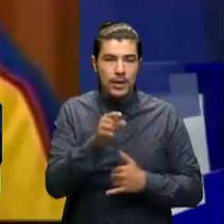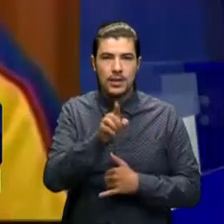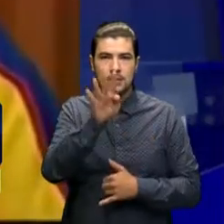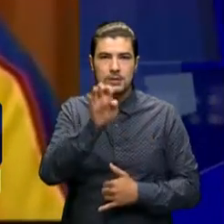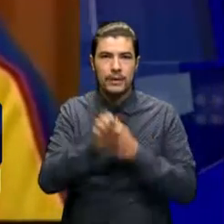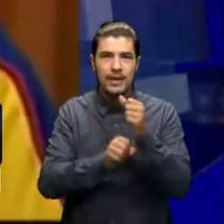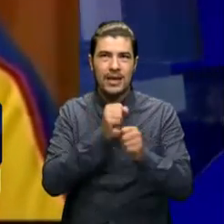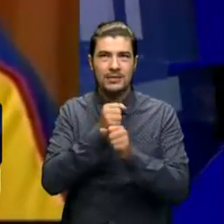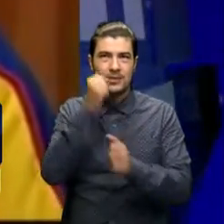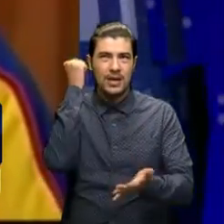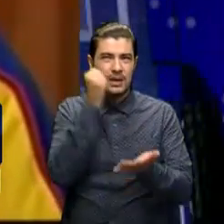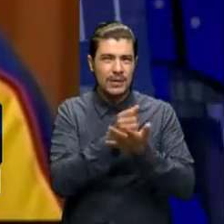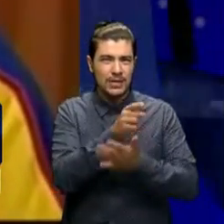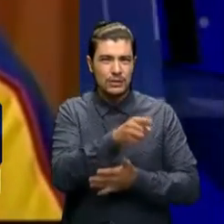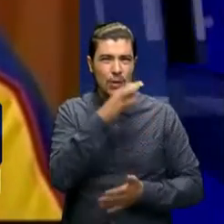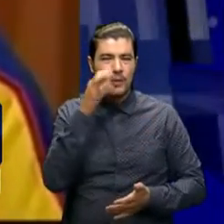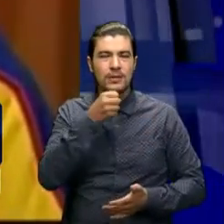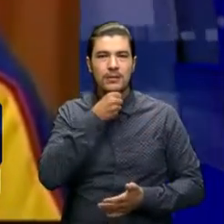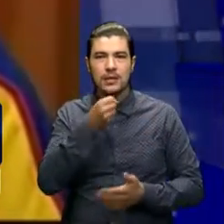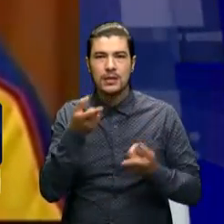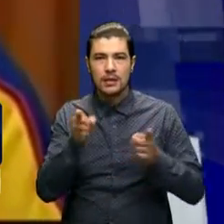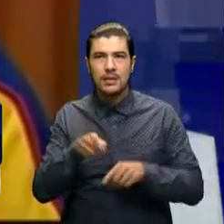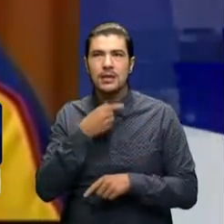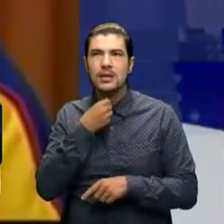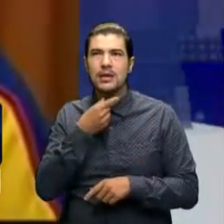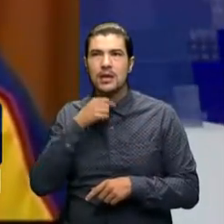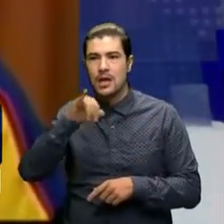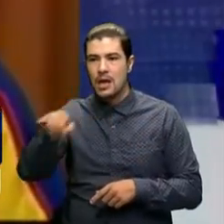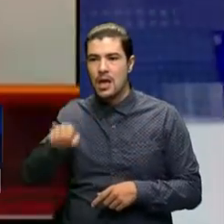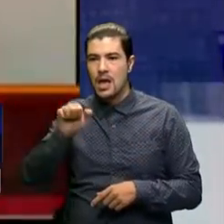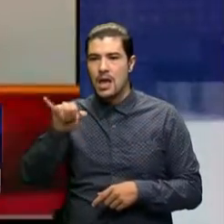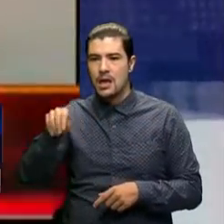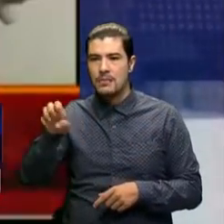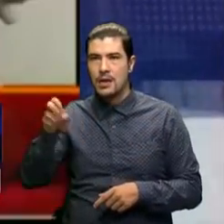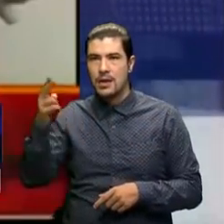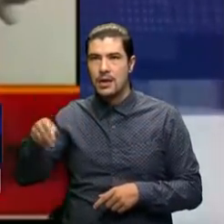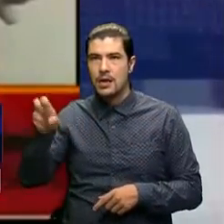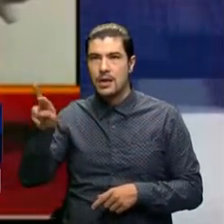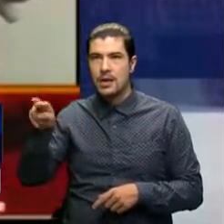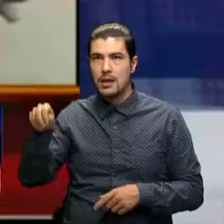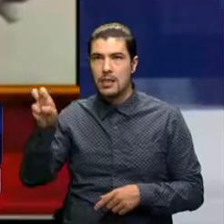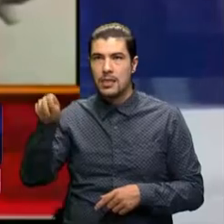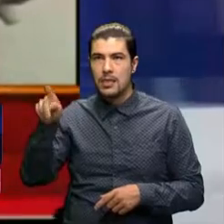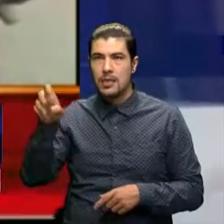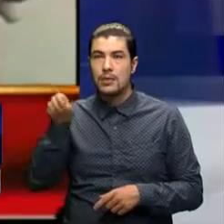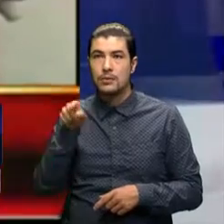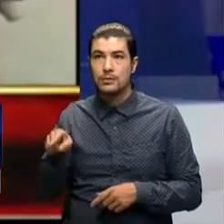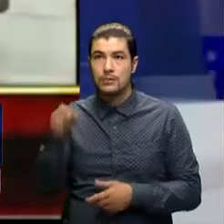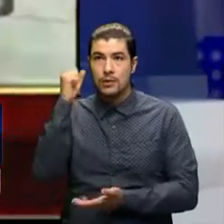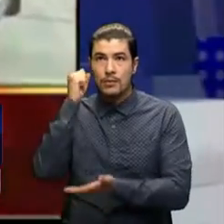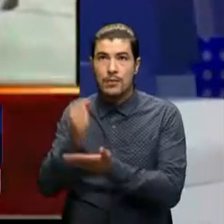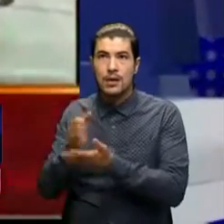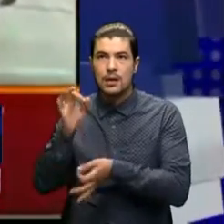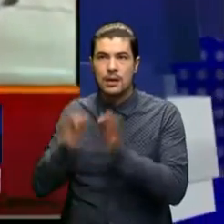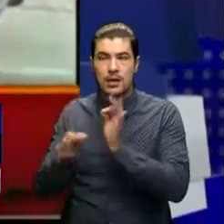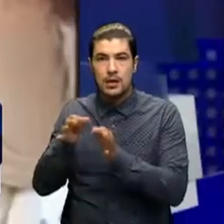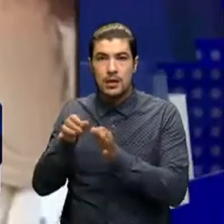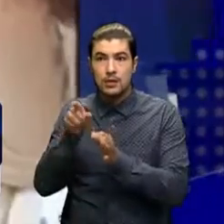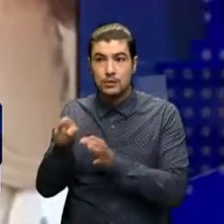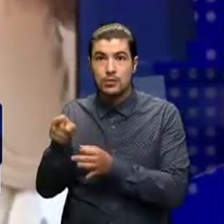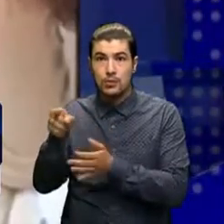del periodista y humorista jaime hernando garzón forero un crimen declarado de lesa humanidad por la justicia